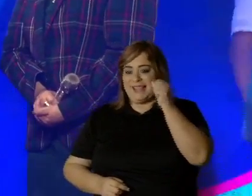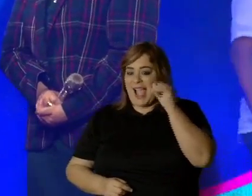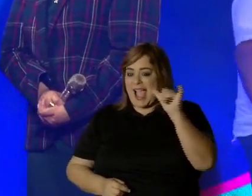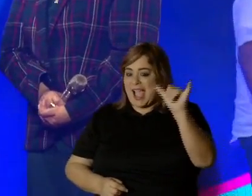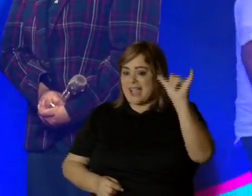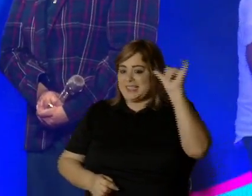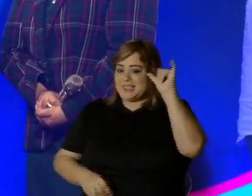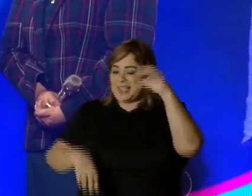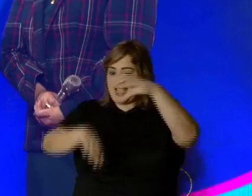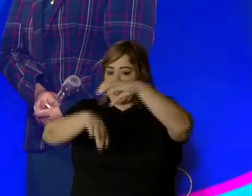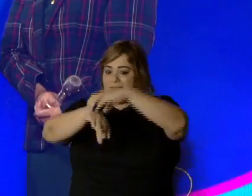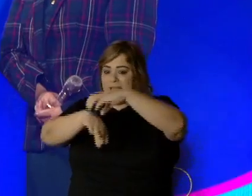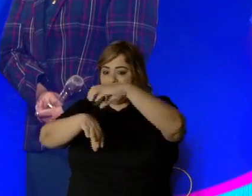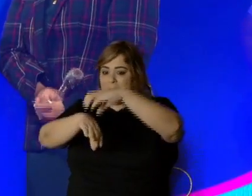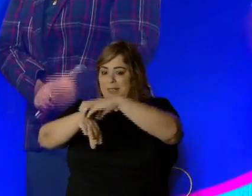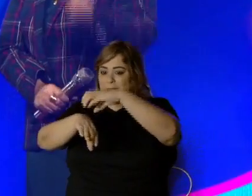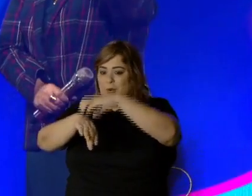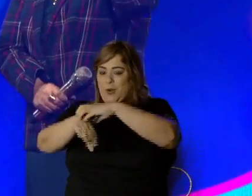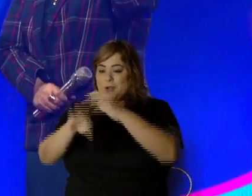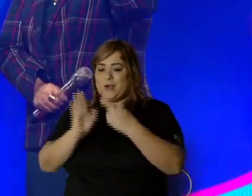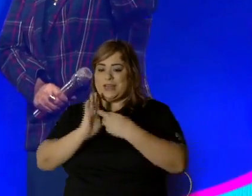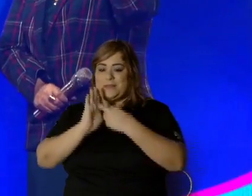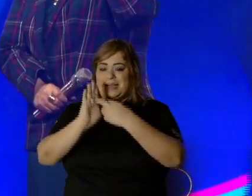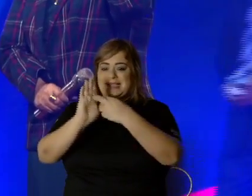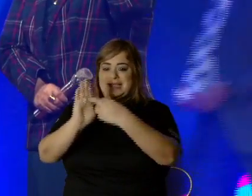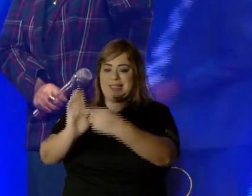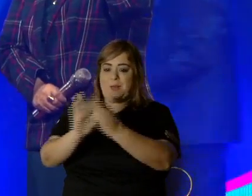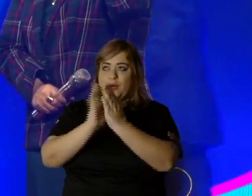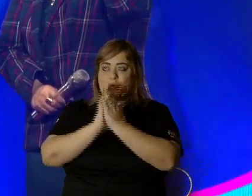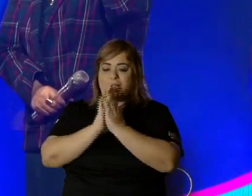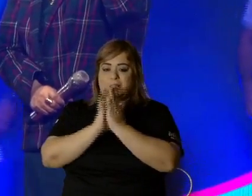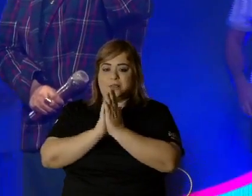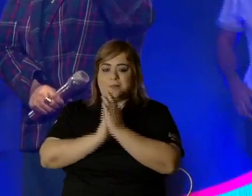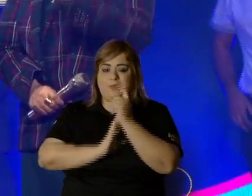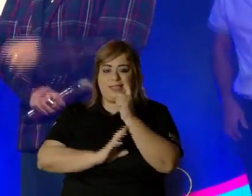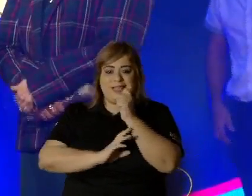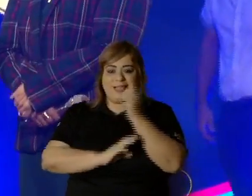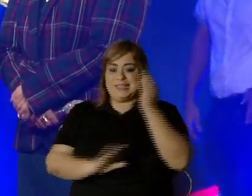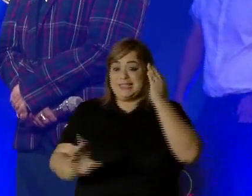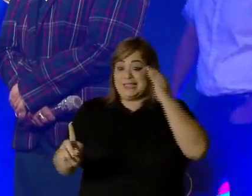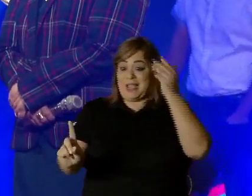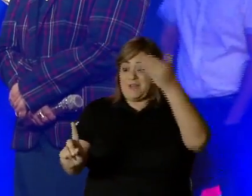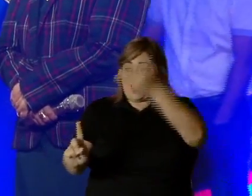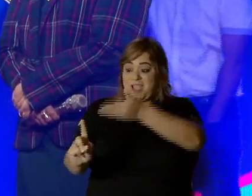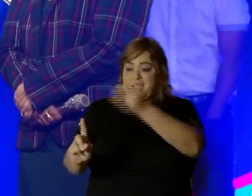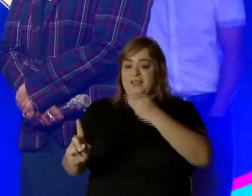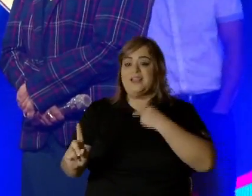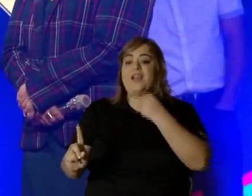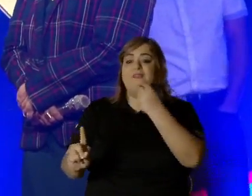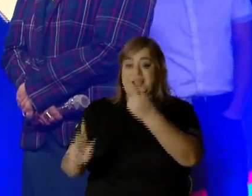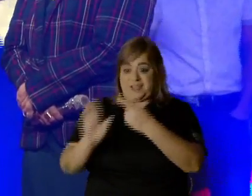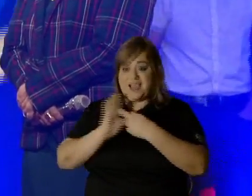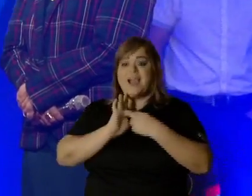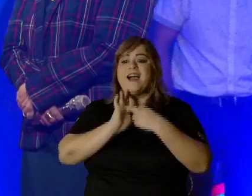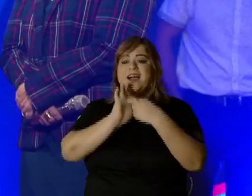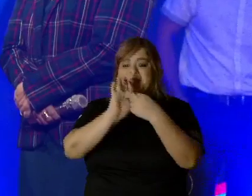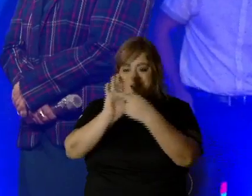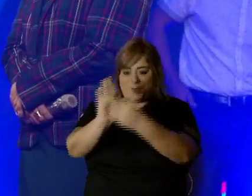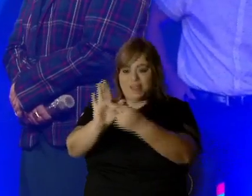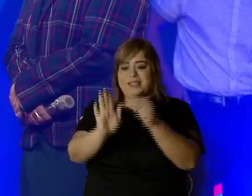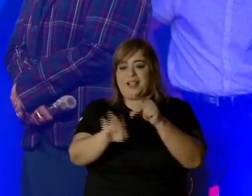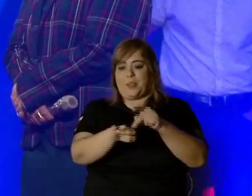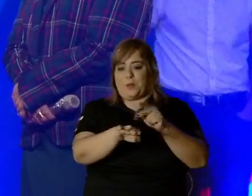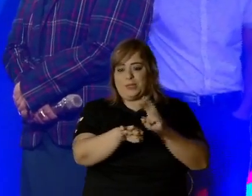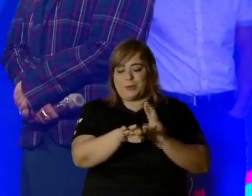Capitolio. Vamos, denle un aplauso fuerte. ¿Dónde están los que saben que esta voz nos representa? Vamos, alguien